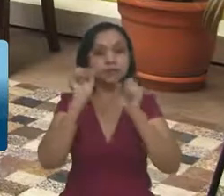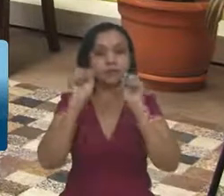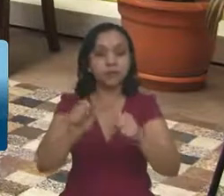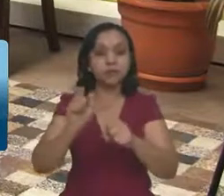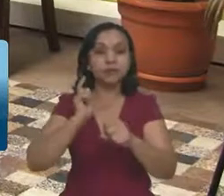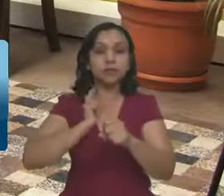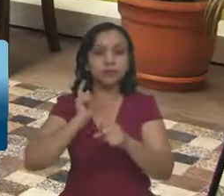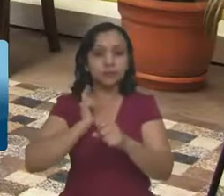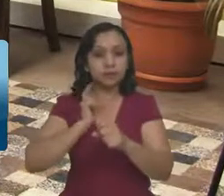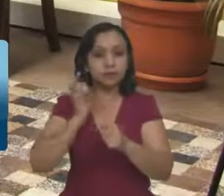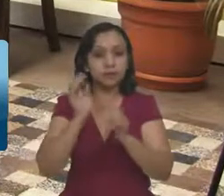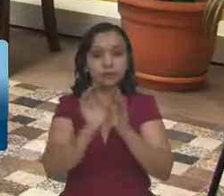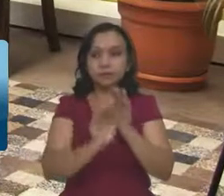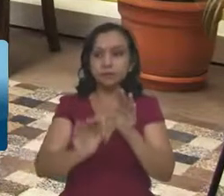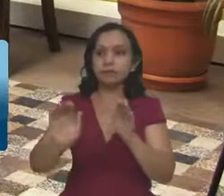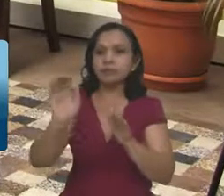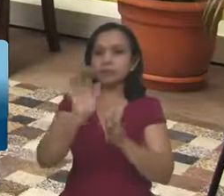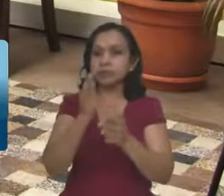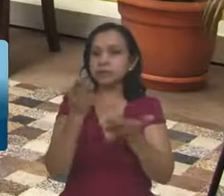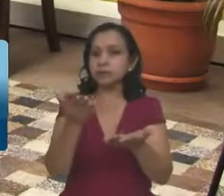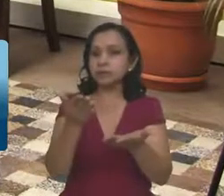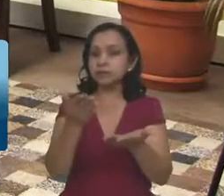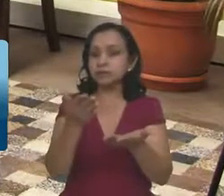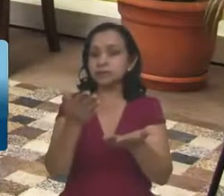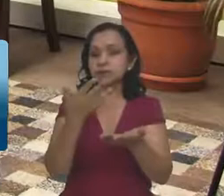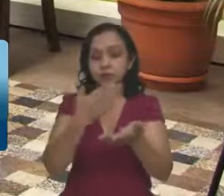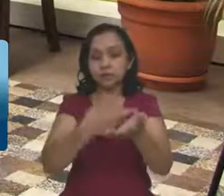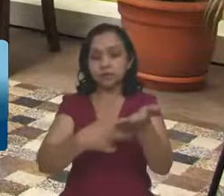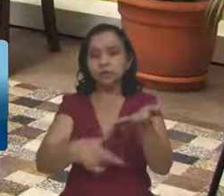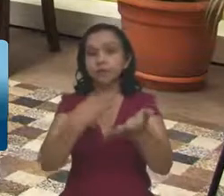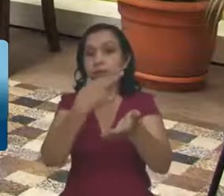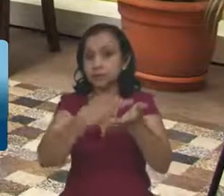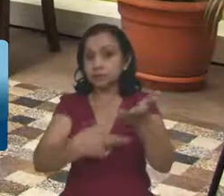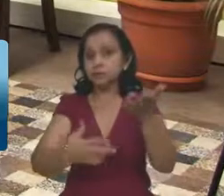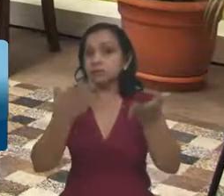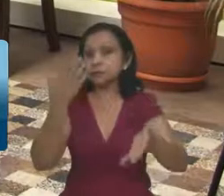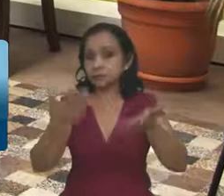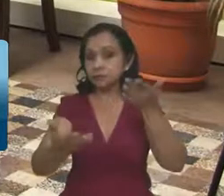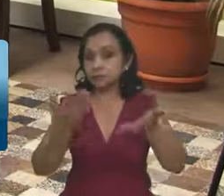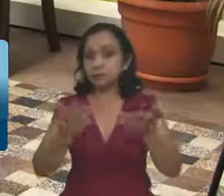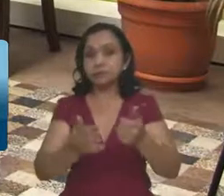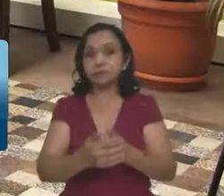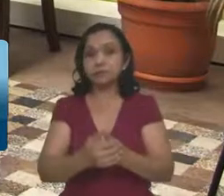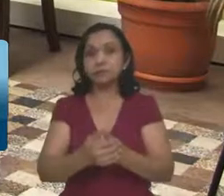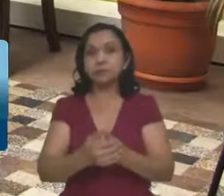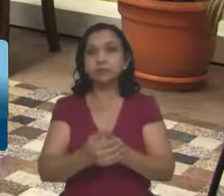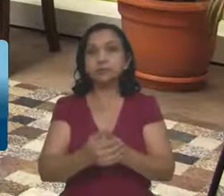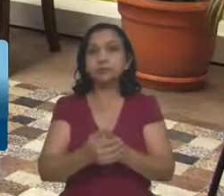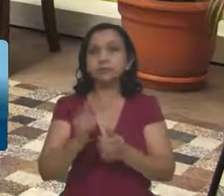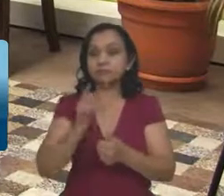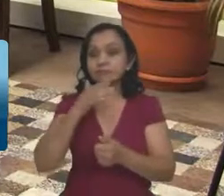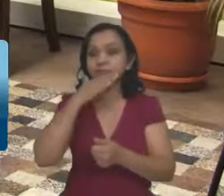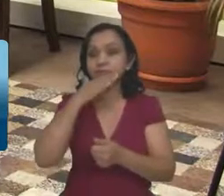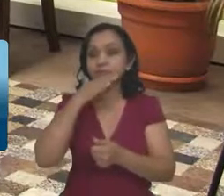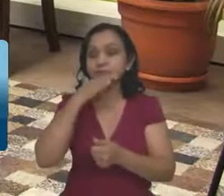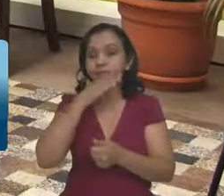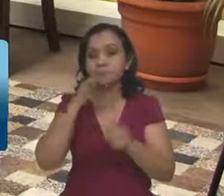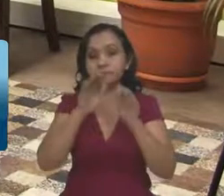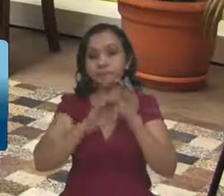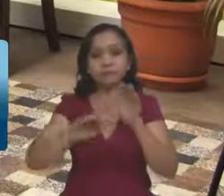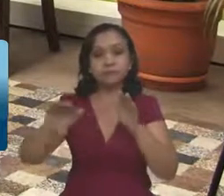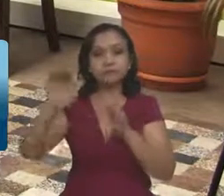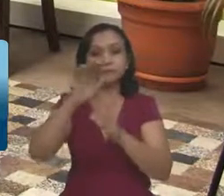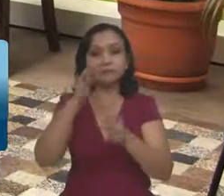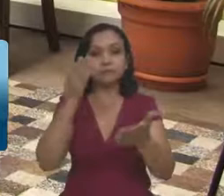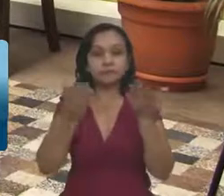a tener una implicancia a nivel de los vasos sanguíneos y tener unas complicaciones mayores. En este caso,